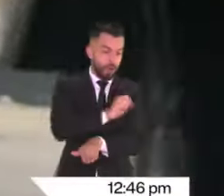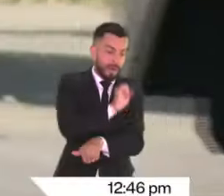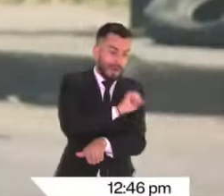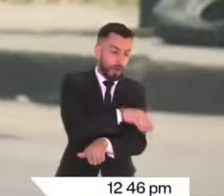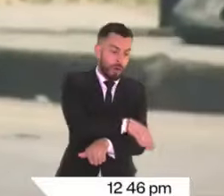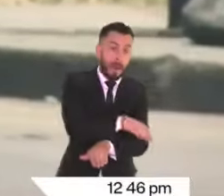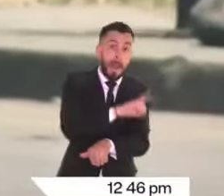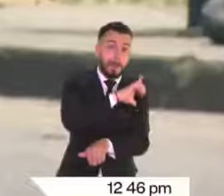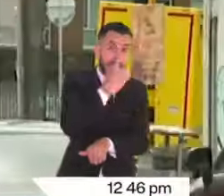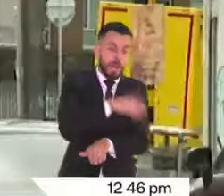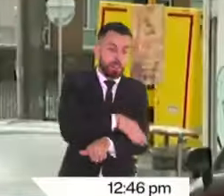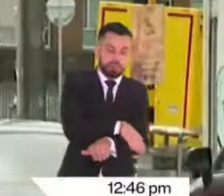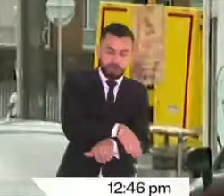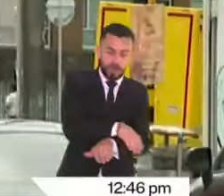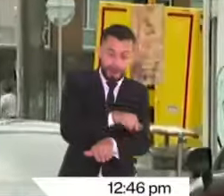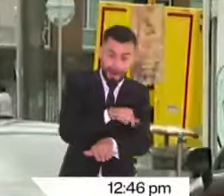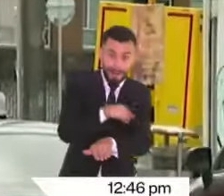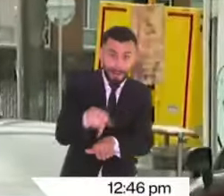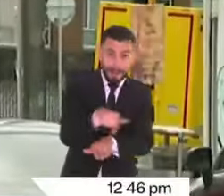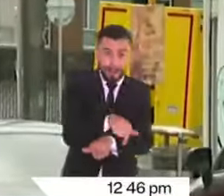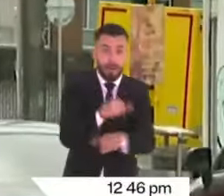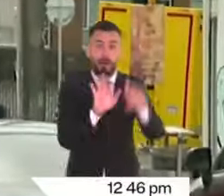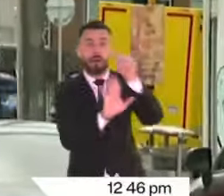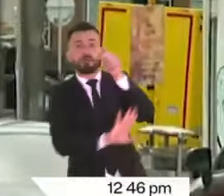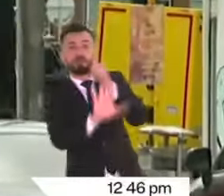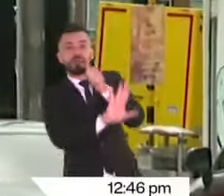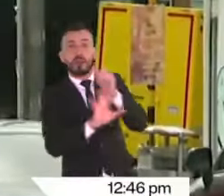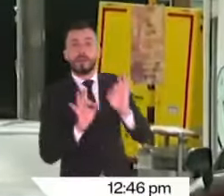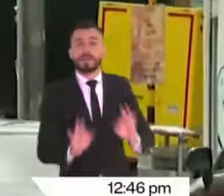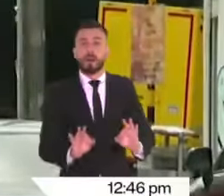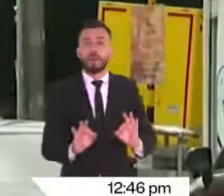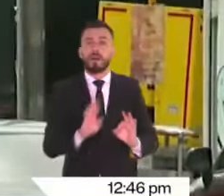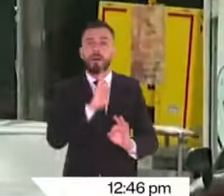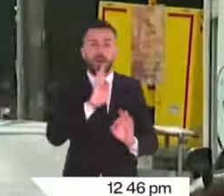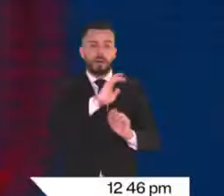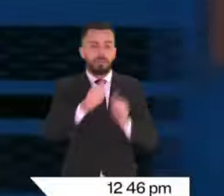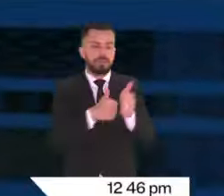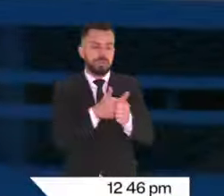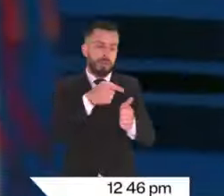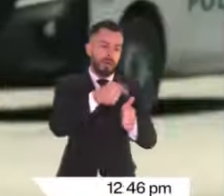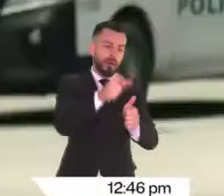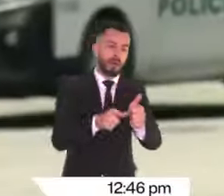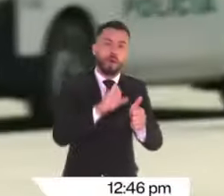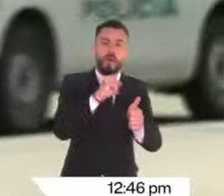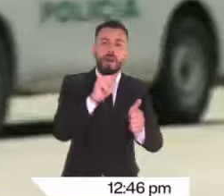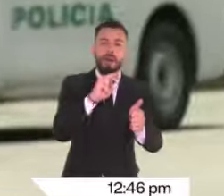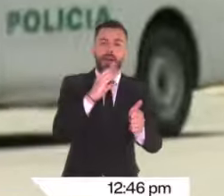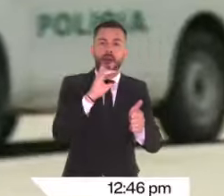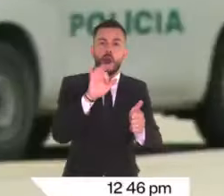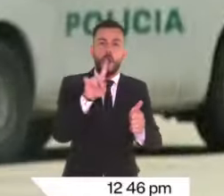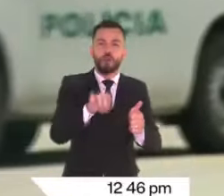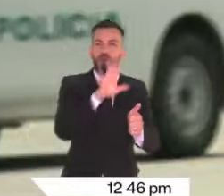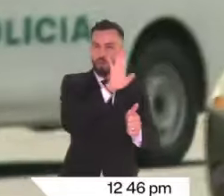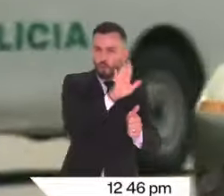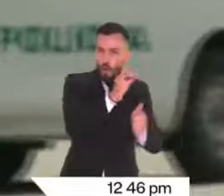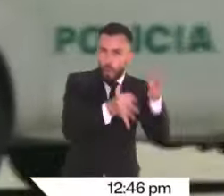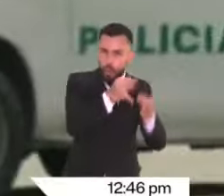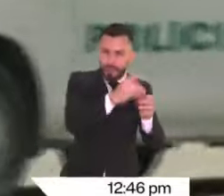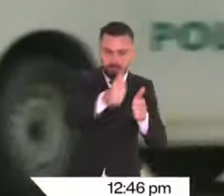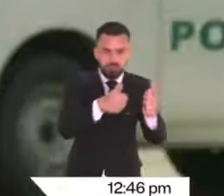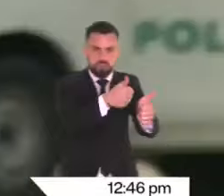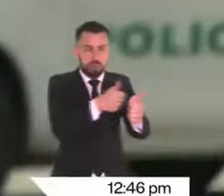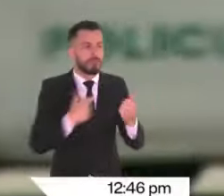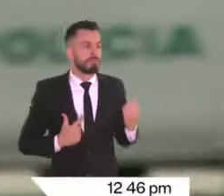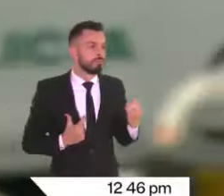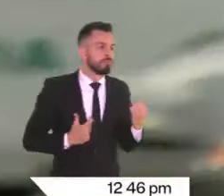camioneta, que resultó ser del esquema de seguridad del magistrado de la Corte Constitucional, Juan Carlos Cortés. Uno de los policías pertenecientes a la Dirección